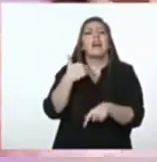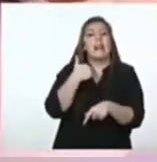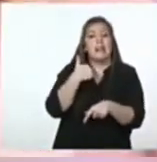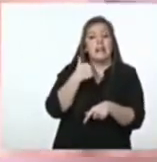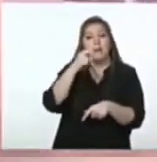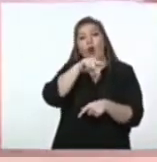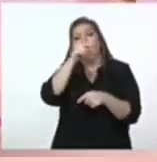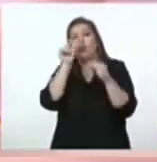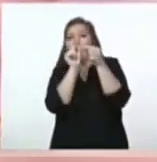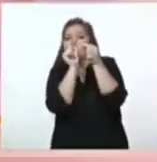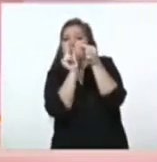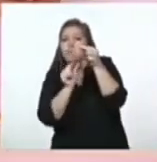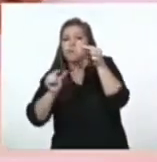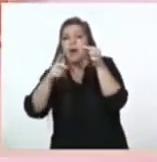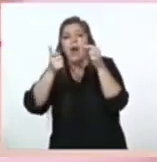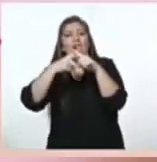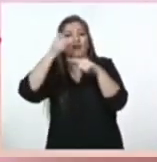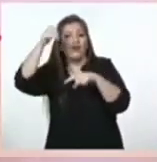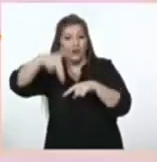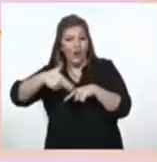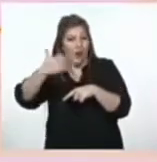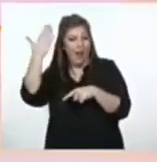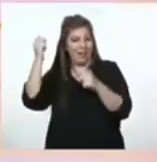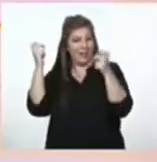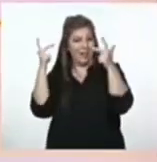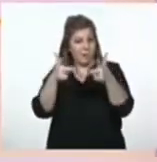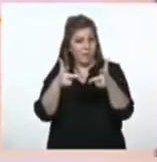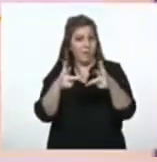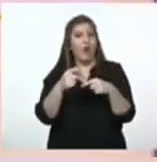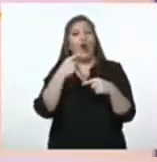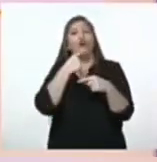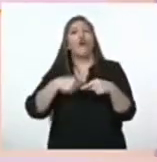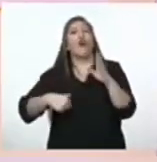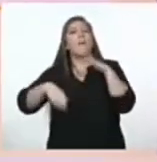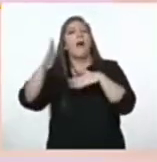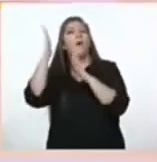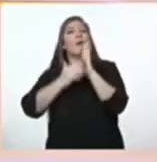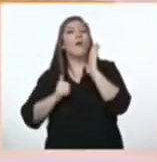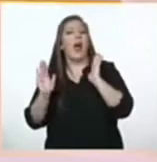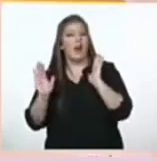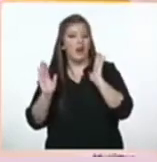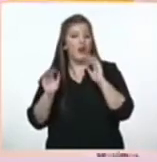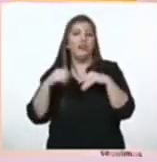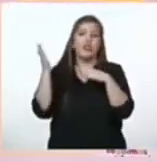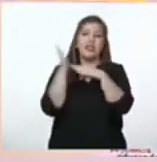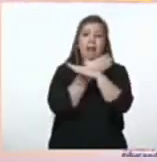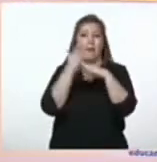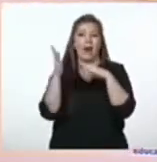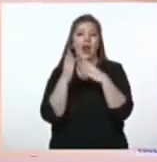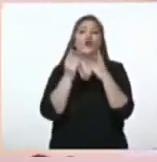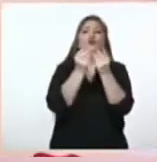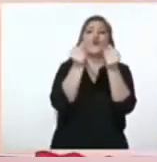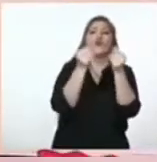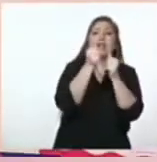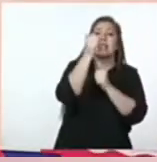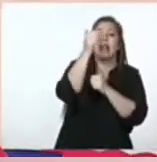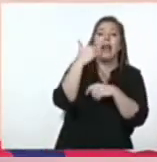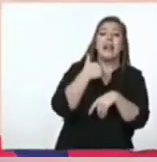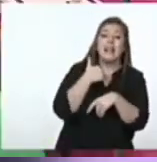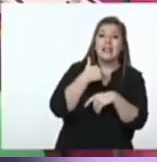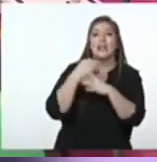estas prolongaciones de las que hablábamos antes, tienen un color más blanco. Entonces los separamos en sustancia blanca y en sustancia